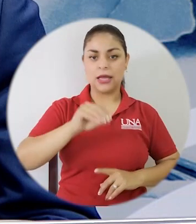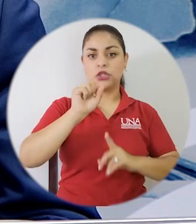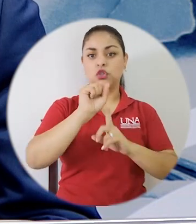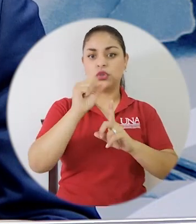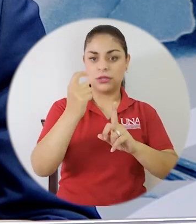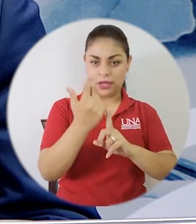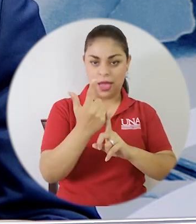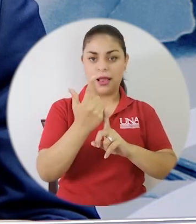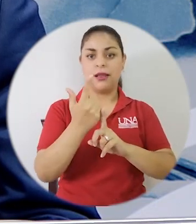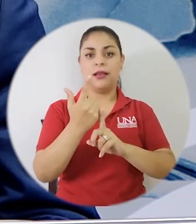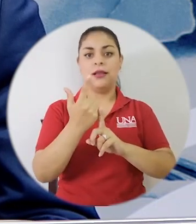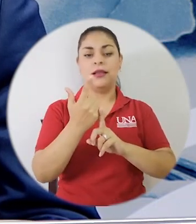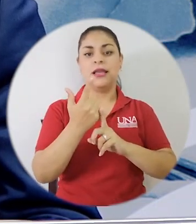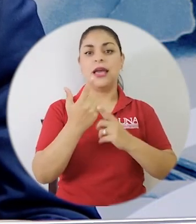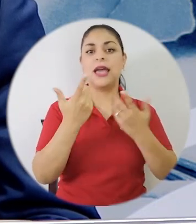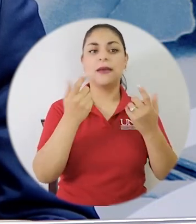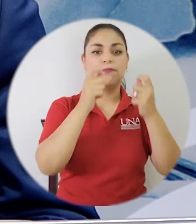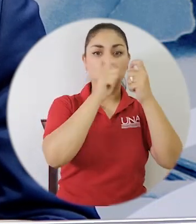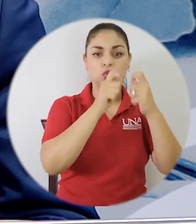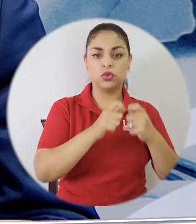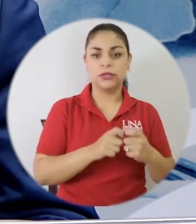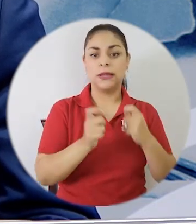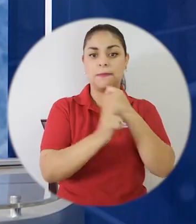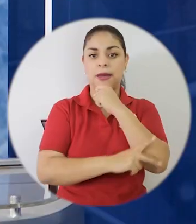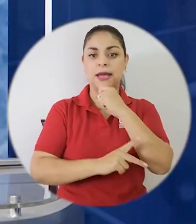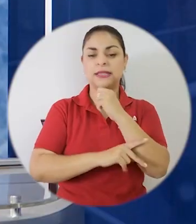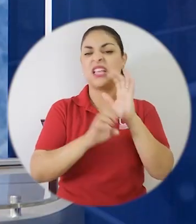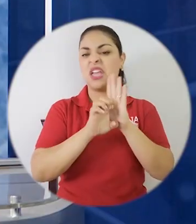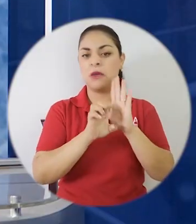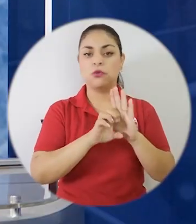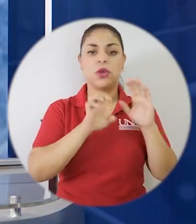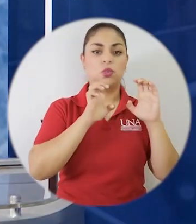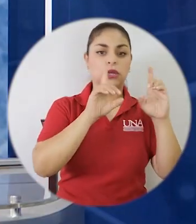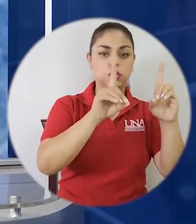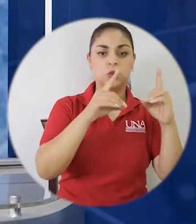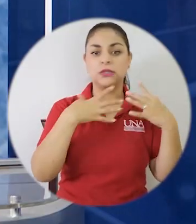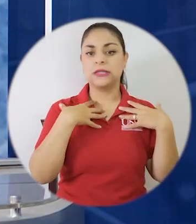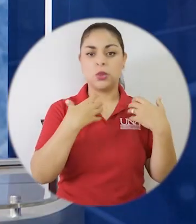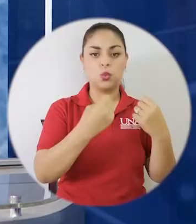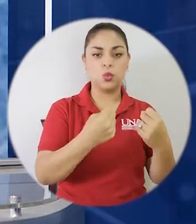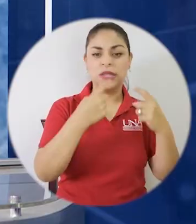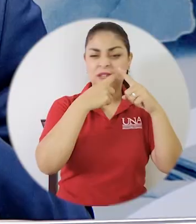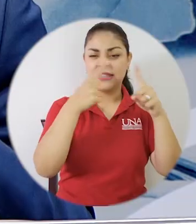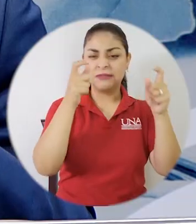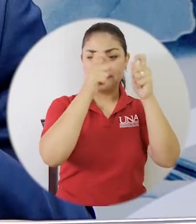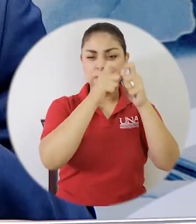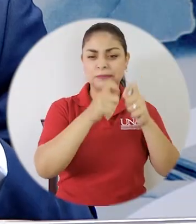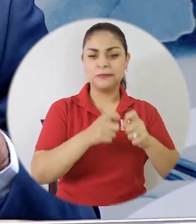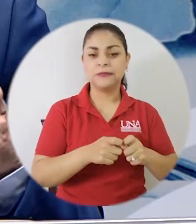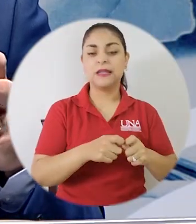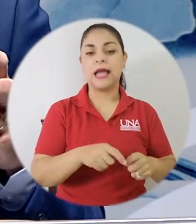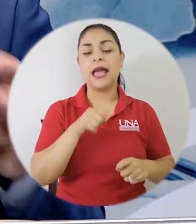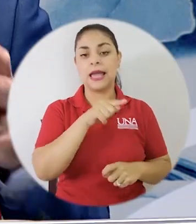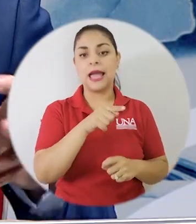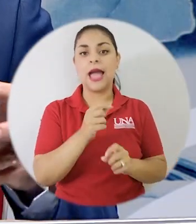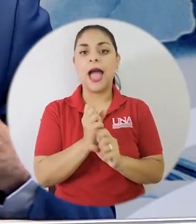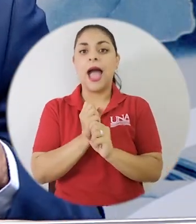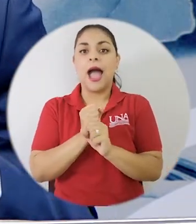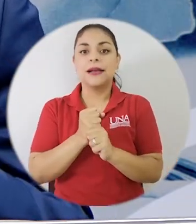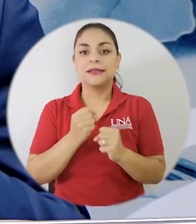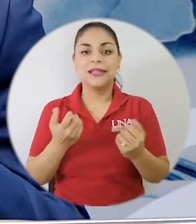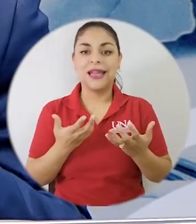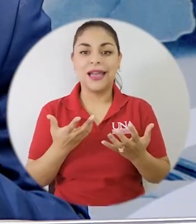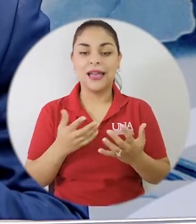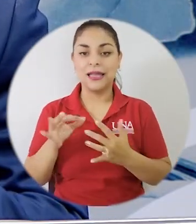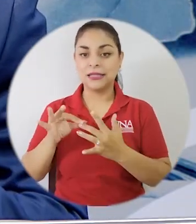del país, educación, salud, en una serie de indicadores que hacen que los